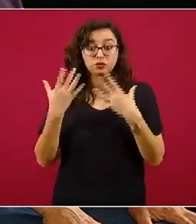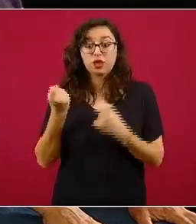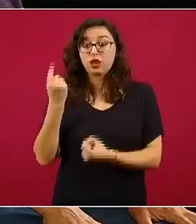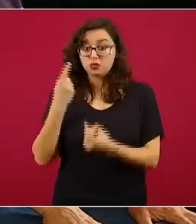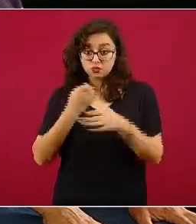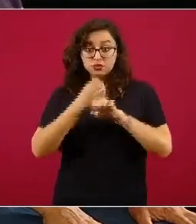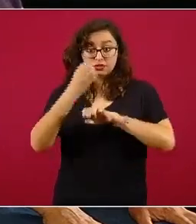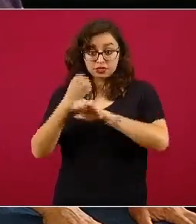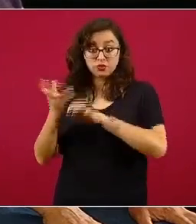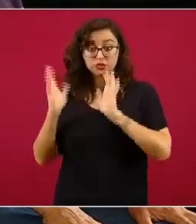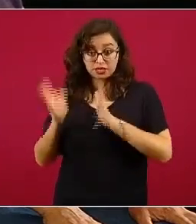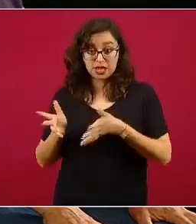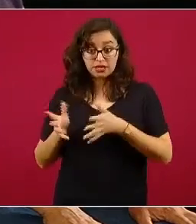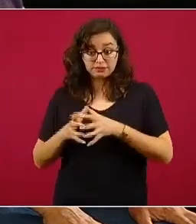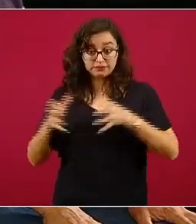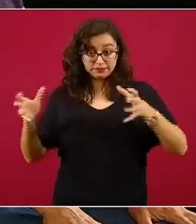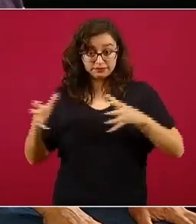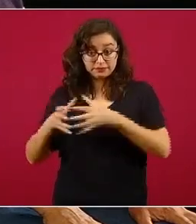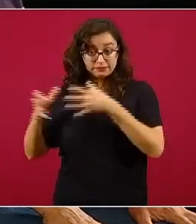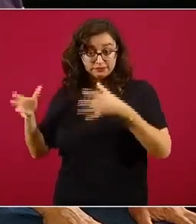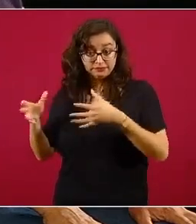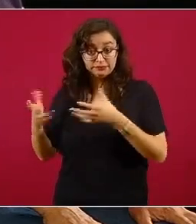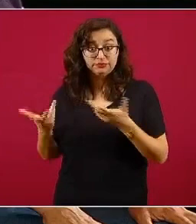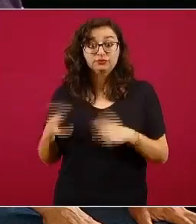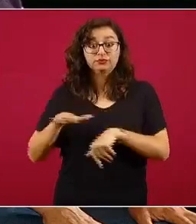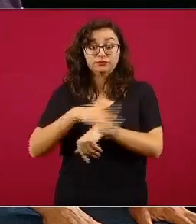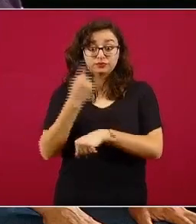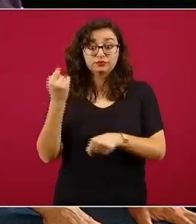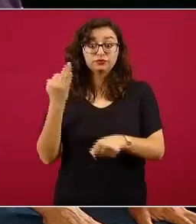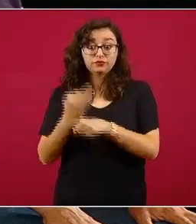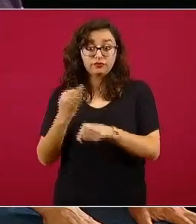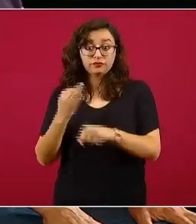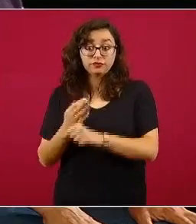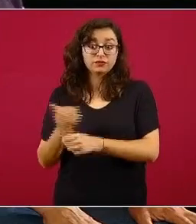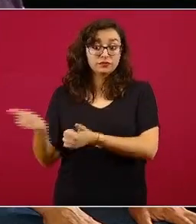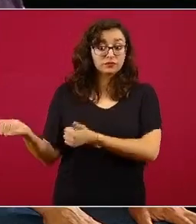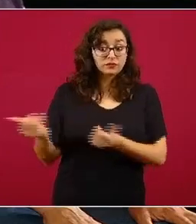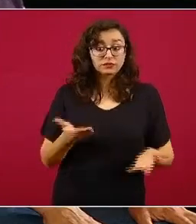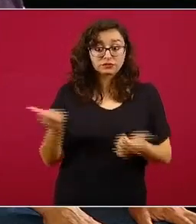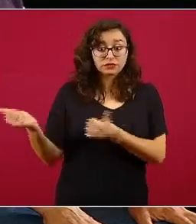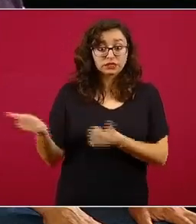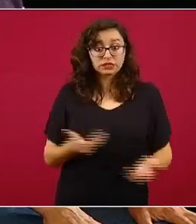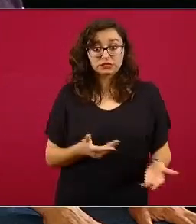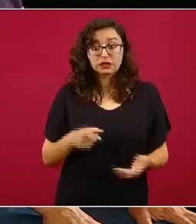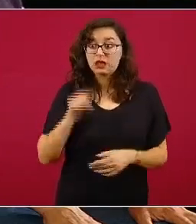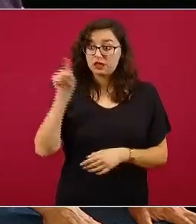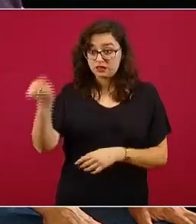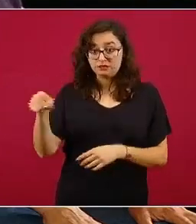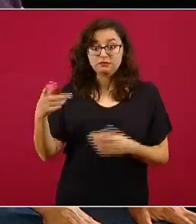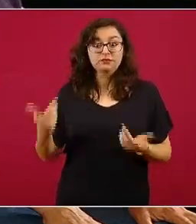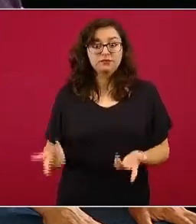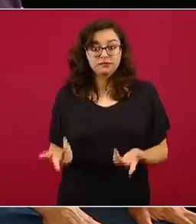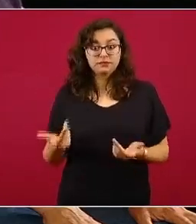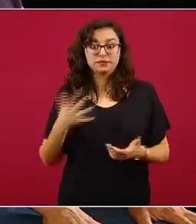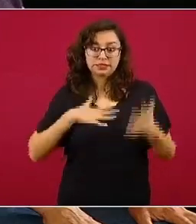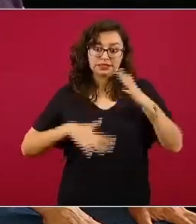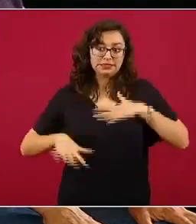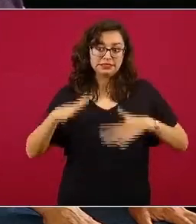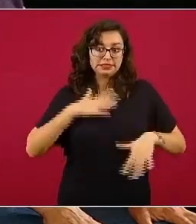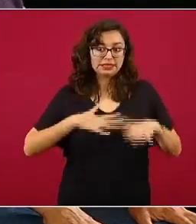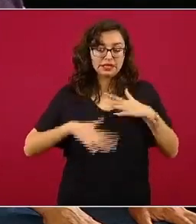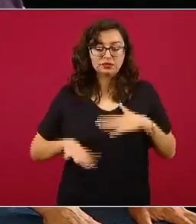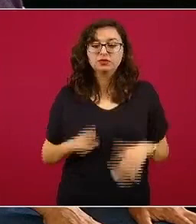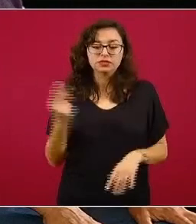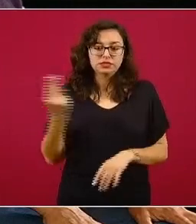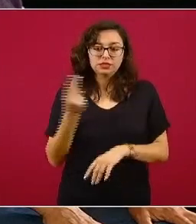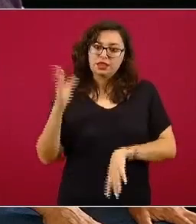más personal contratado? Porque aunque ahorita estén trasladando equipos de apoyo, tarde o temprano también esas personas van a acabar exhaustas, y